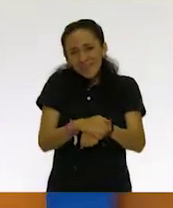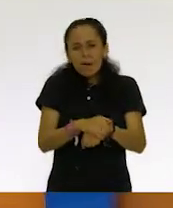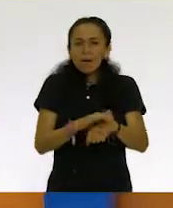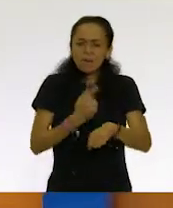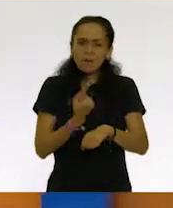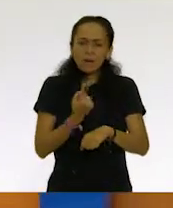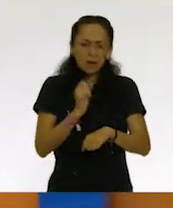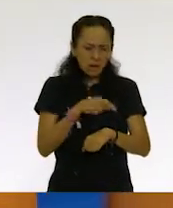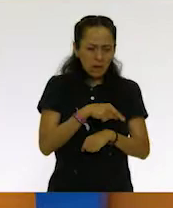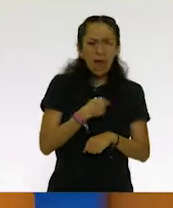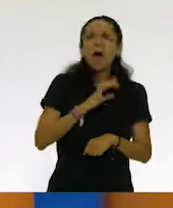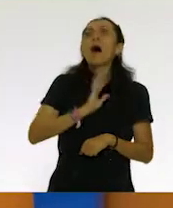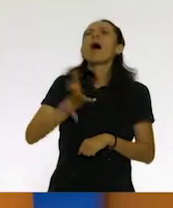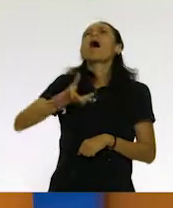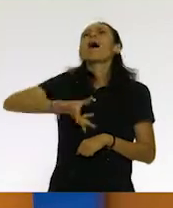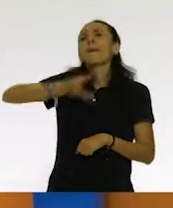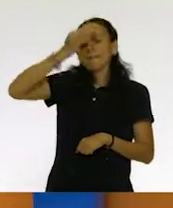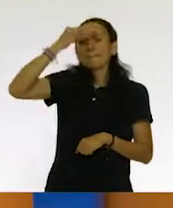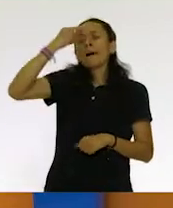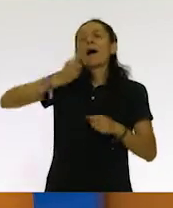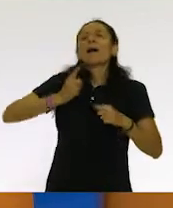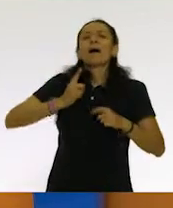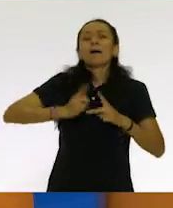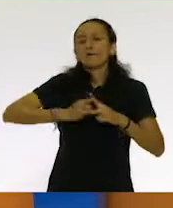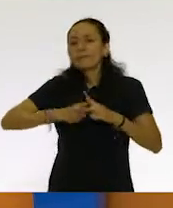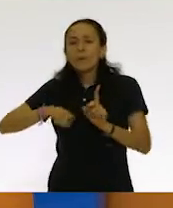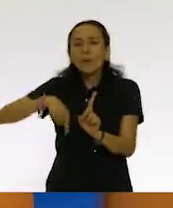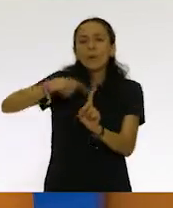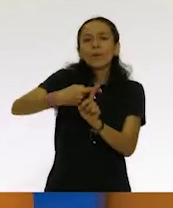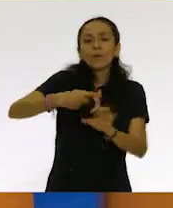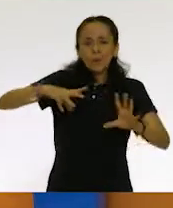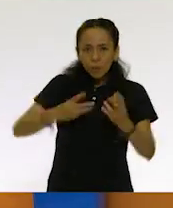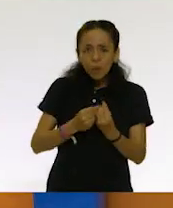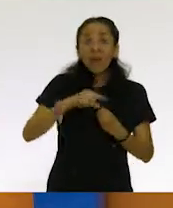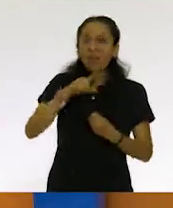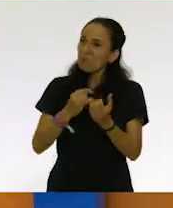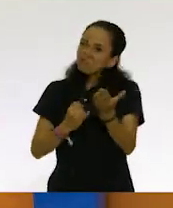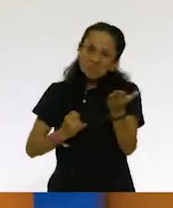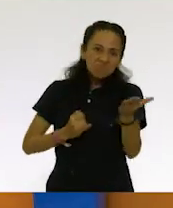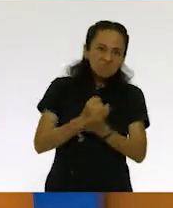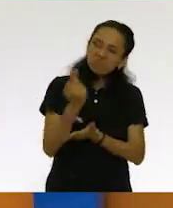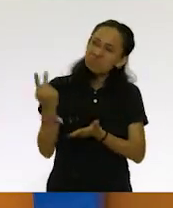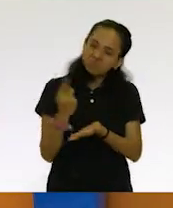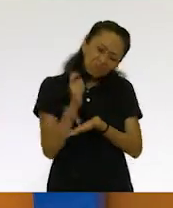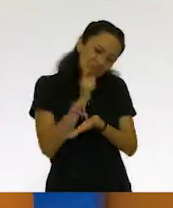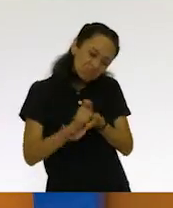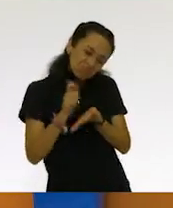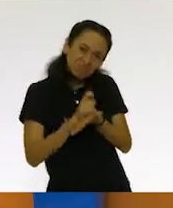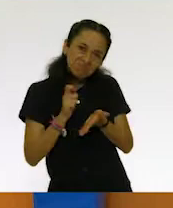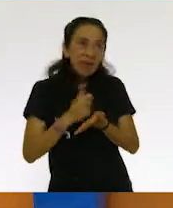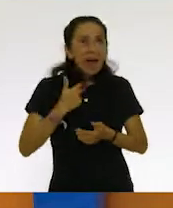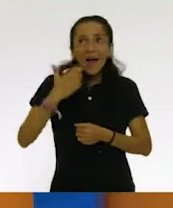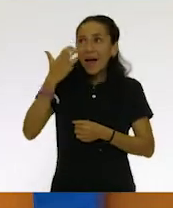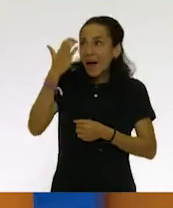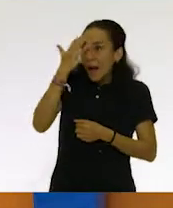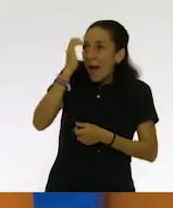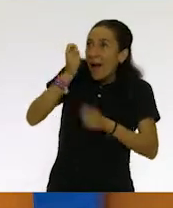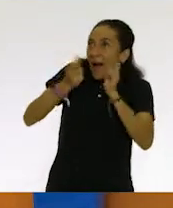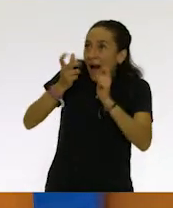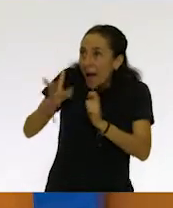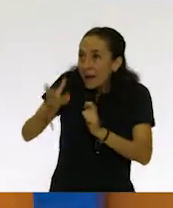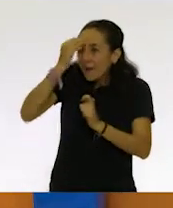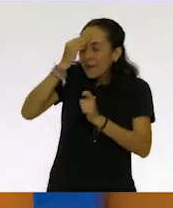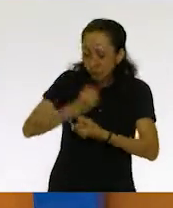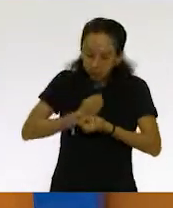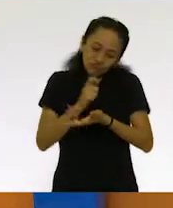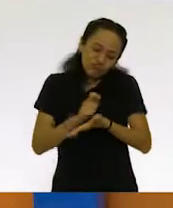y prefirieron escribir un libro para transmitir el conocimiento adquirido y venderlo para poder comprar comida y